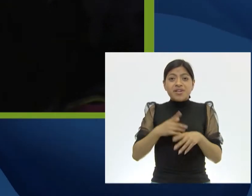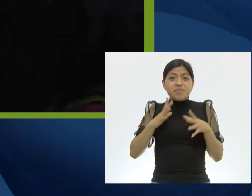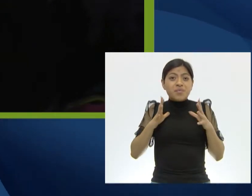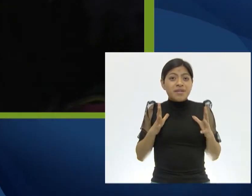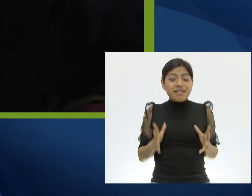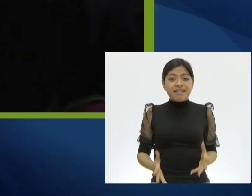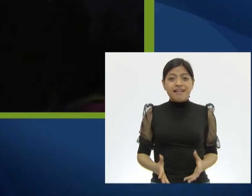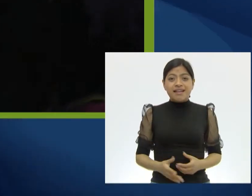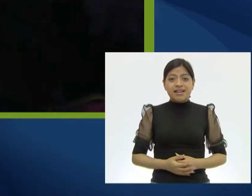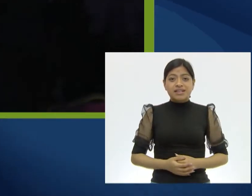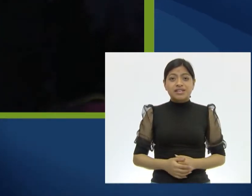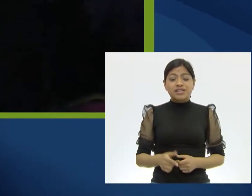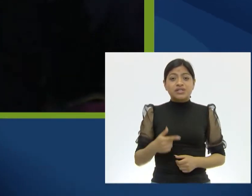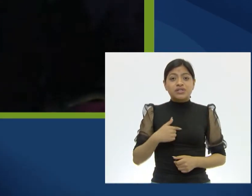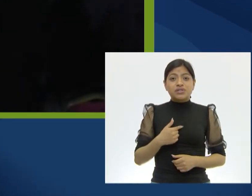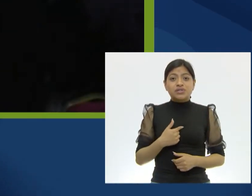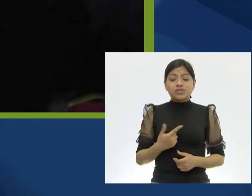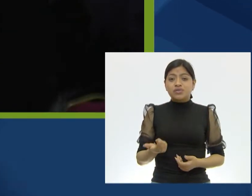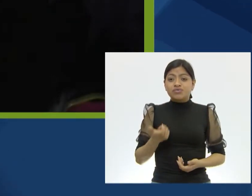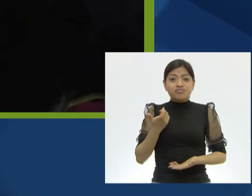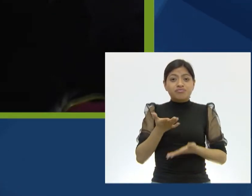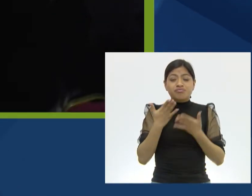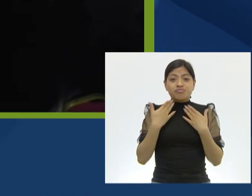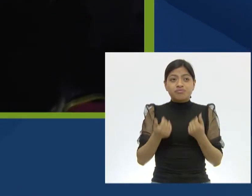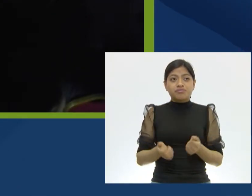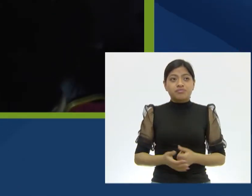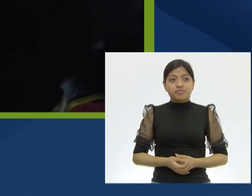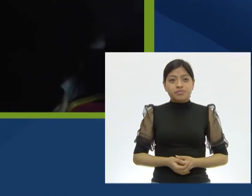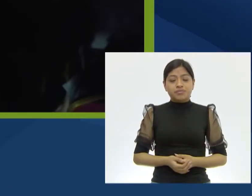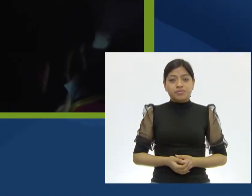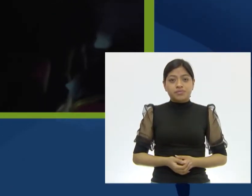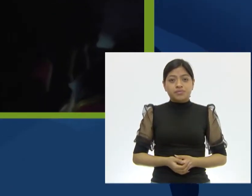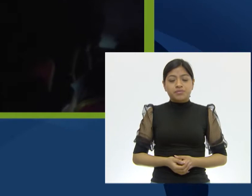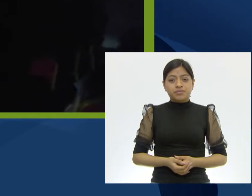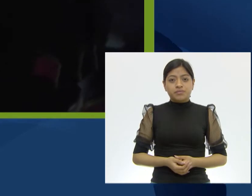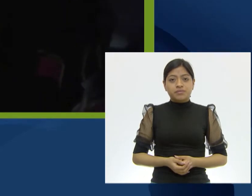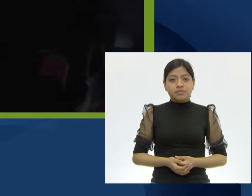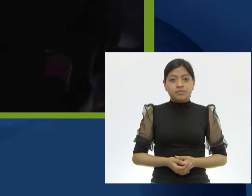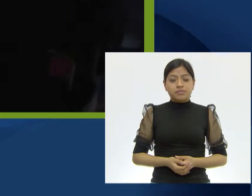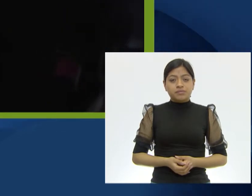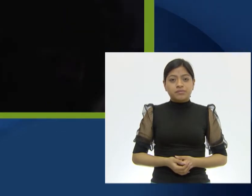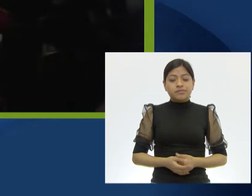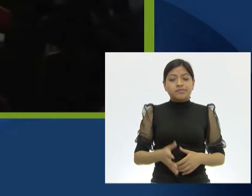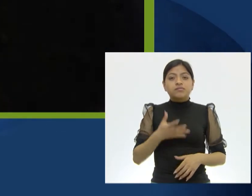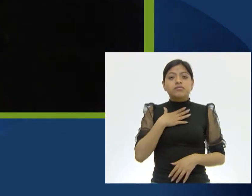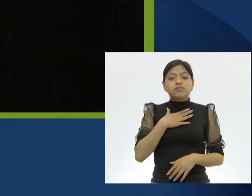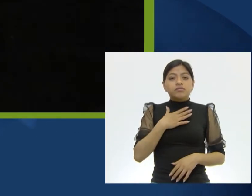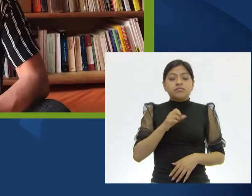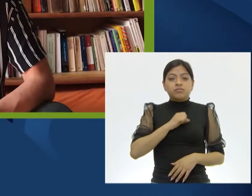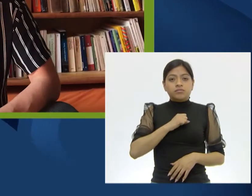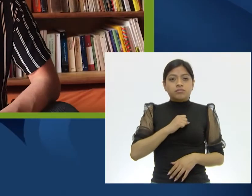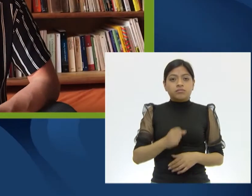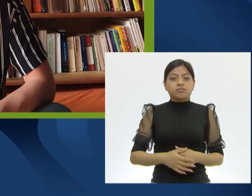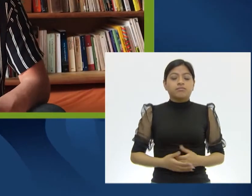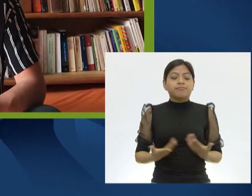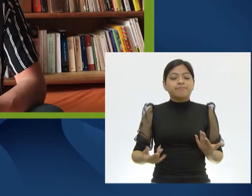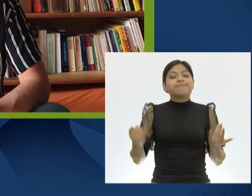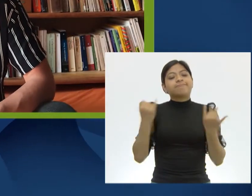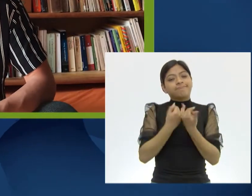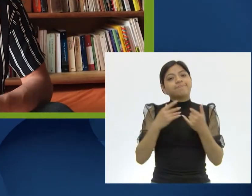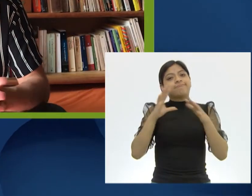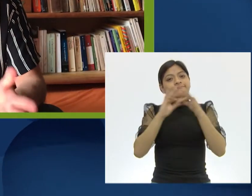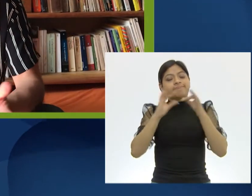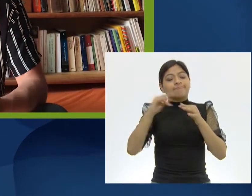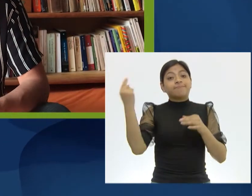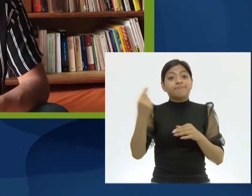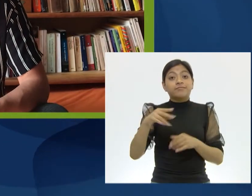contratar. No tengo el virus. No tengo el virus. No tengo el virus. También debo contarles